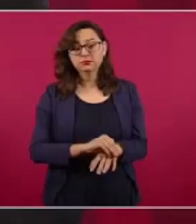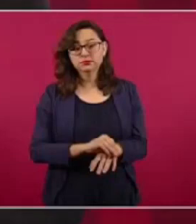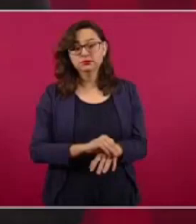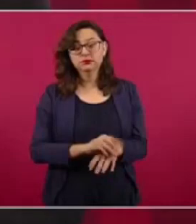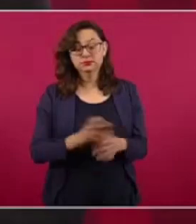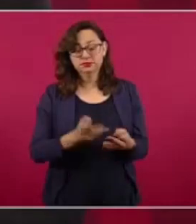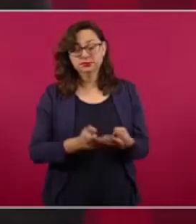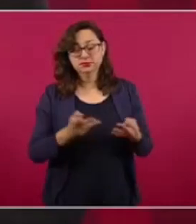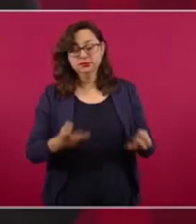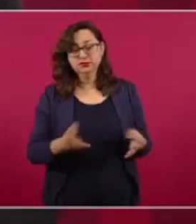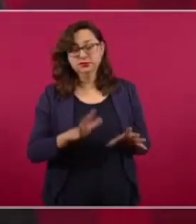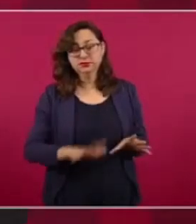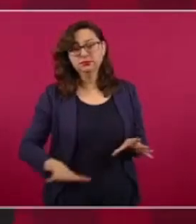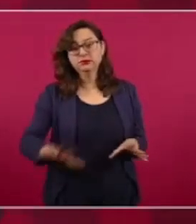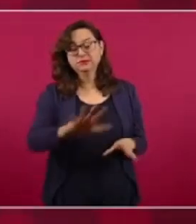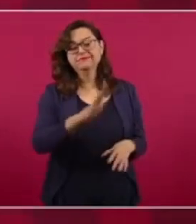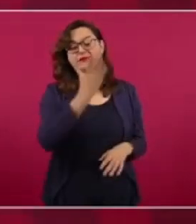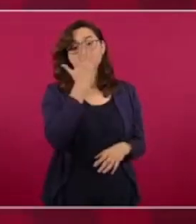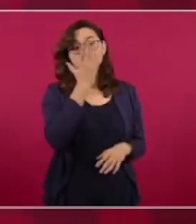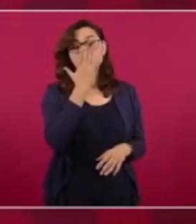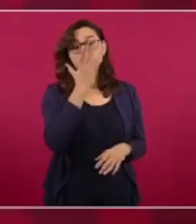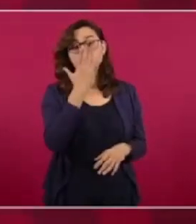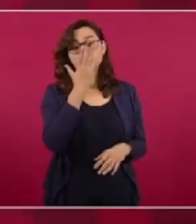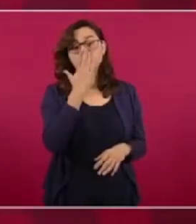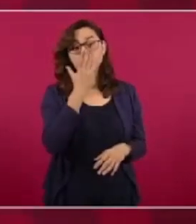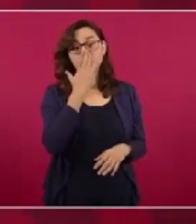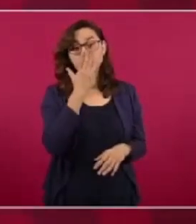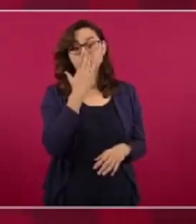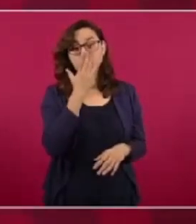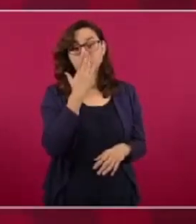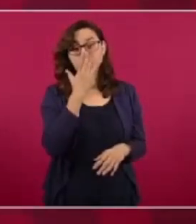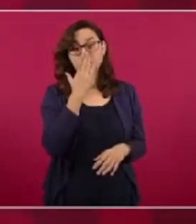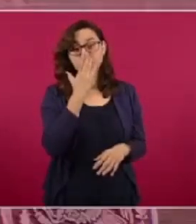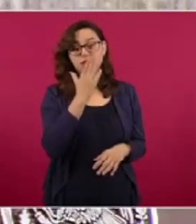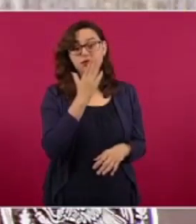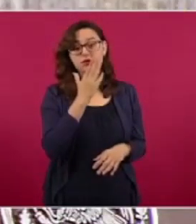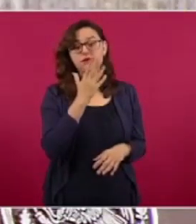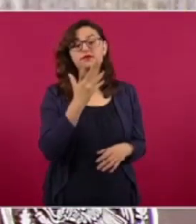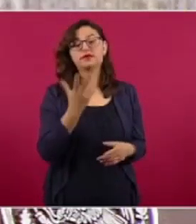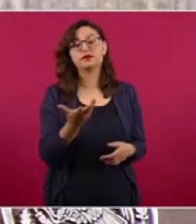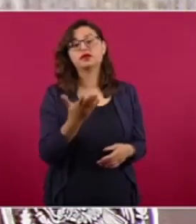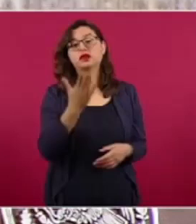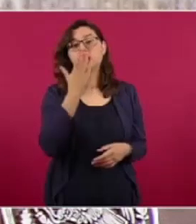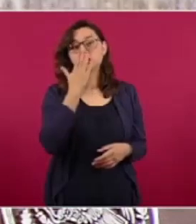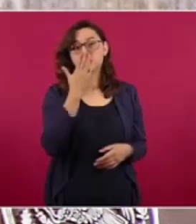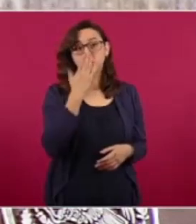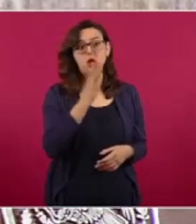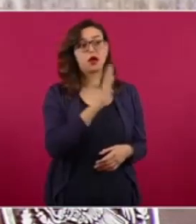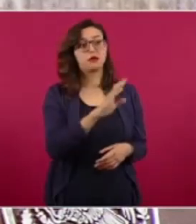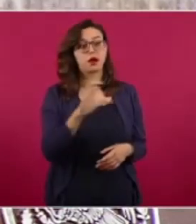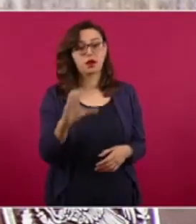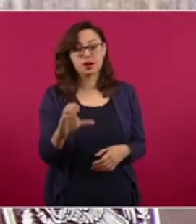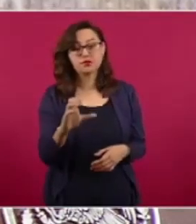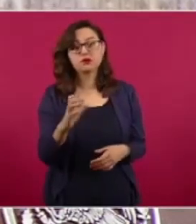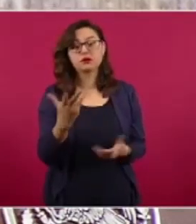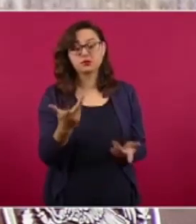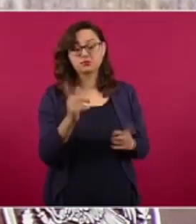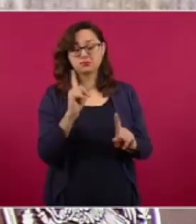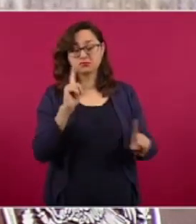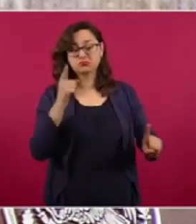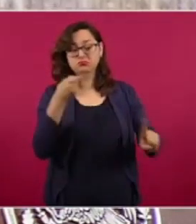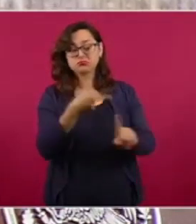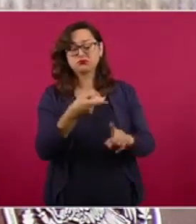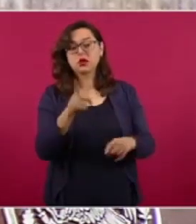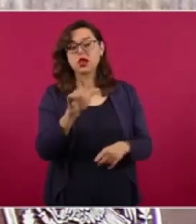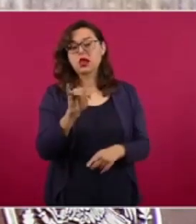superficies, sobre todo en Sonora, en Baja California, con ese propósito,